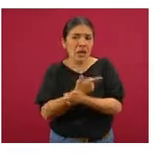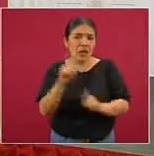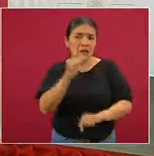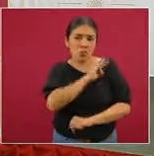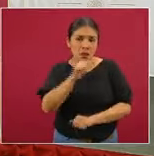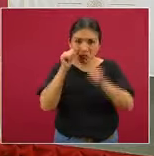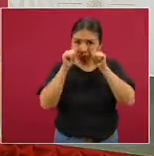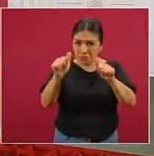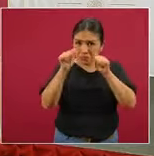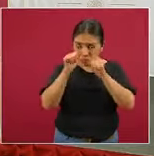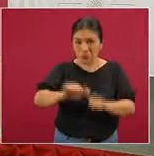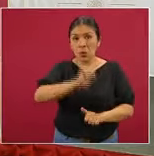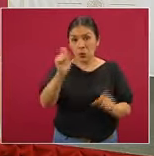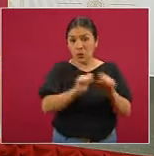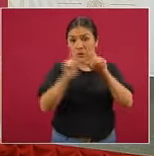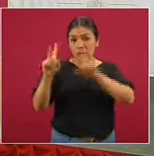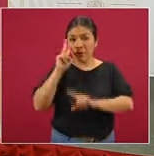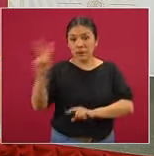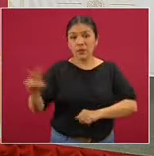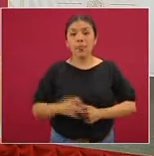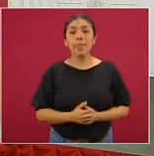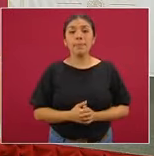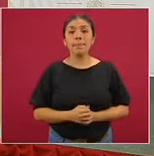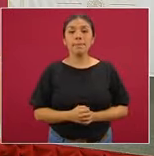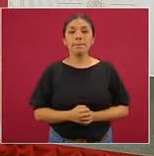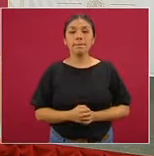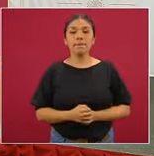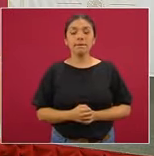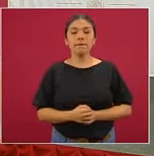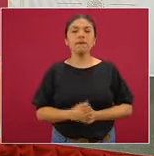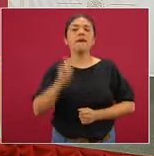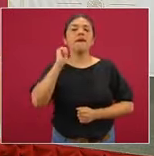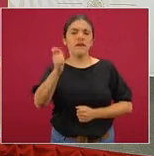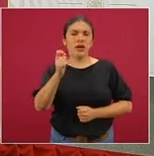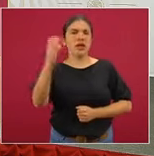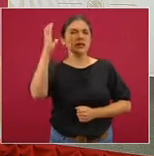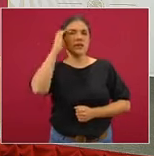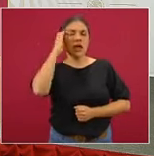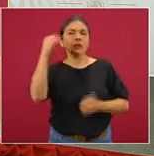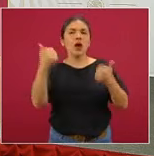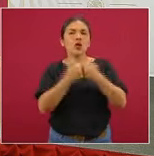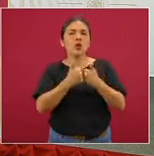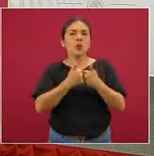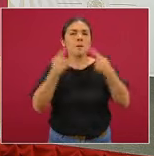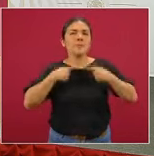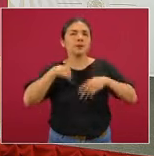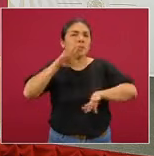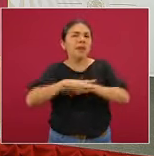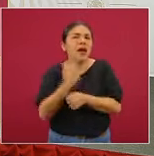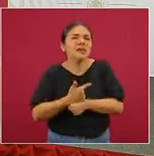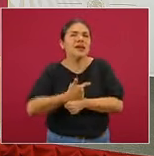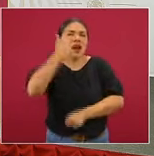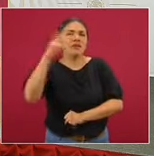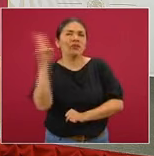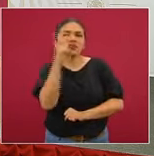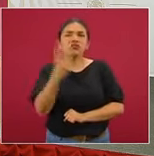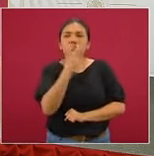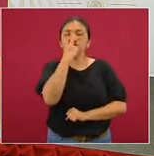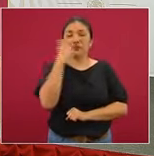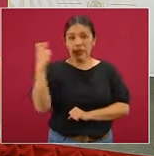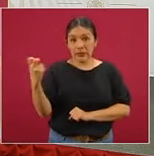disponibles. Si vemos la siguiente diapositiva, donde están las camas con ventilador, aquí sí